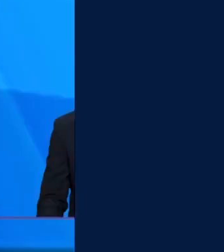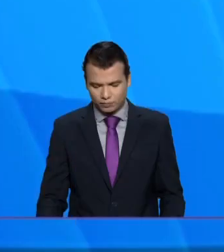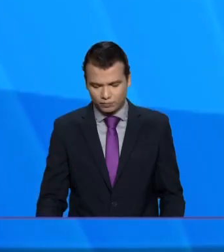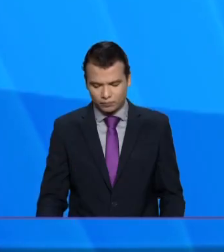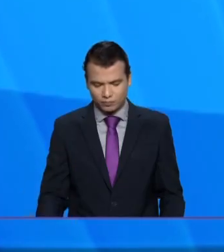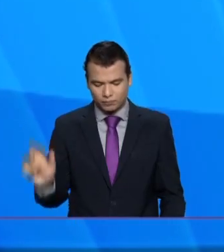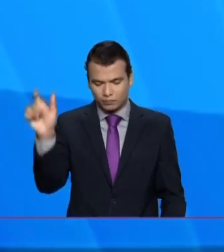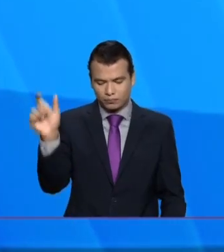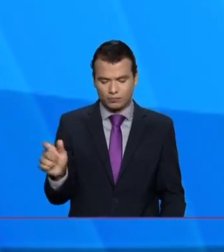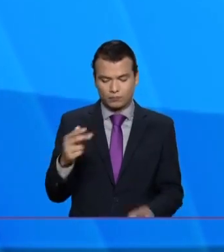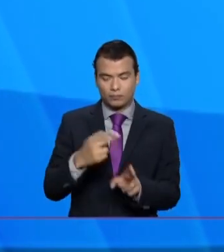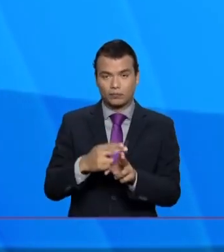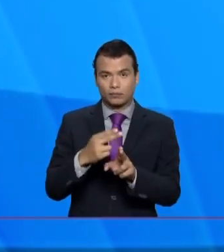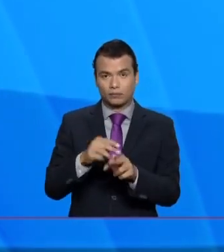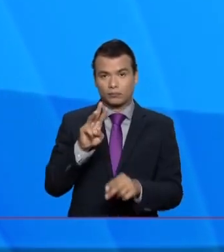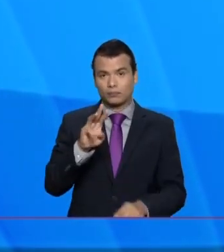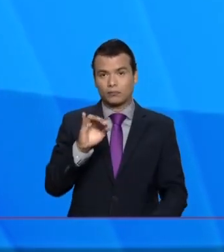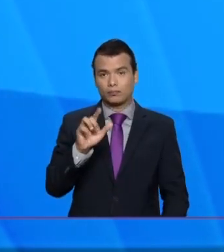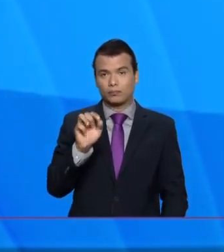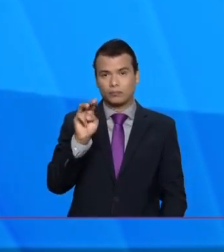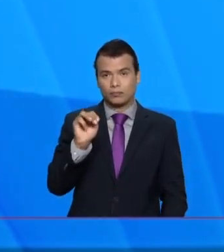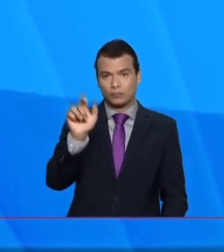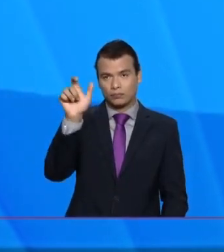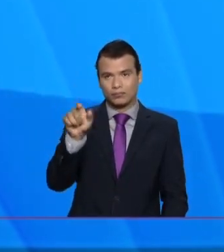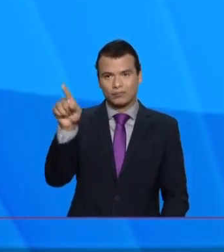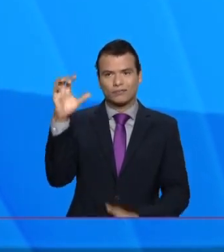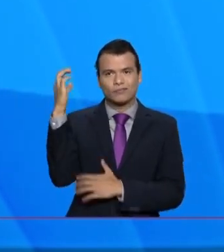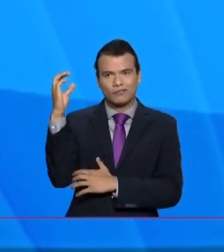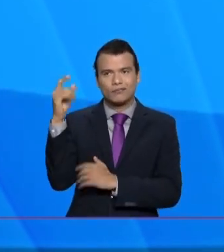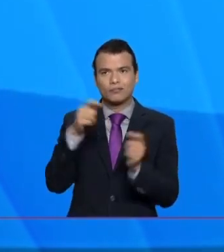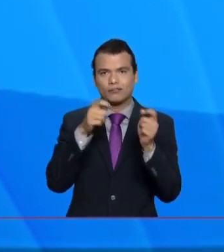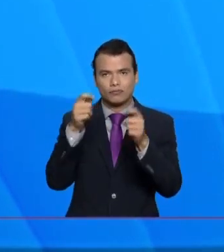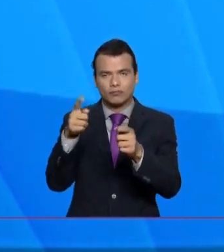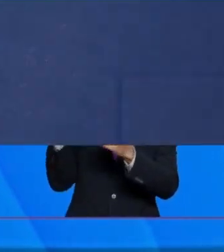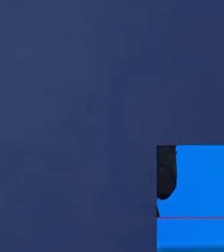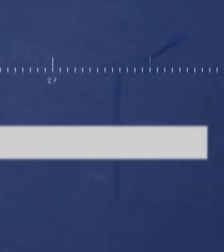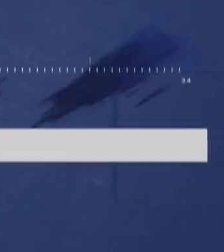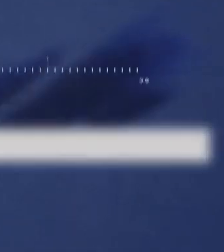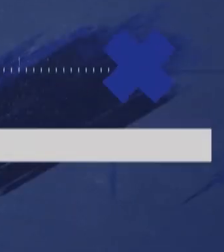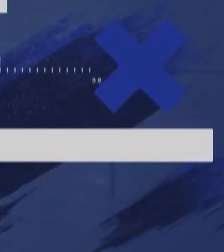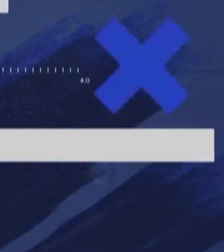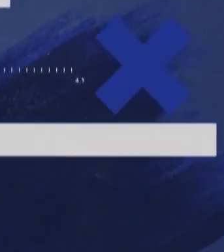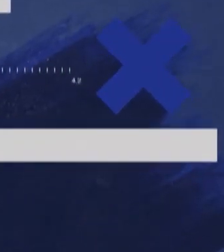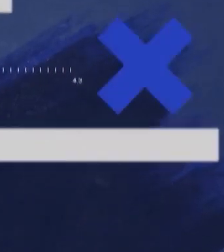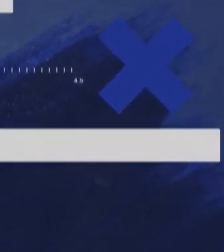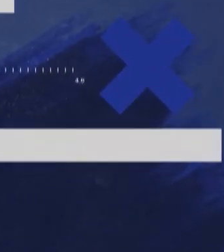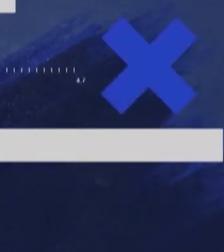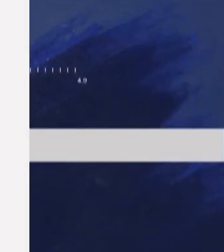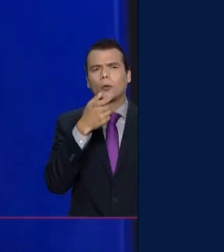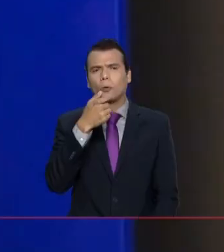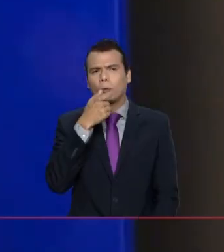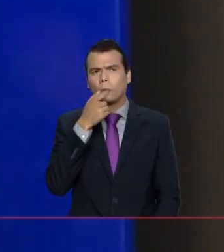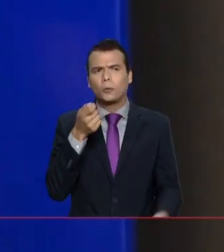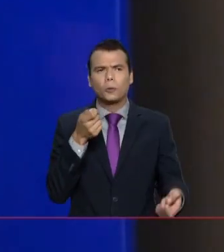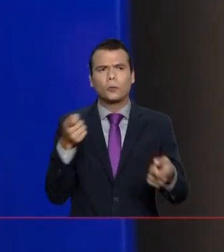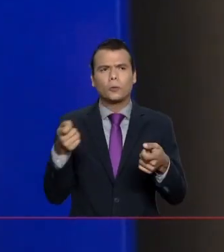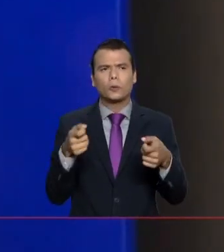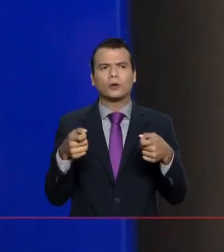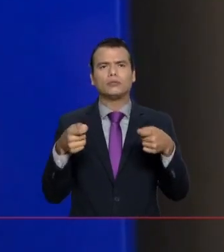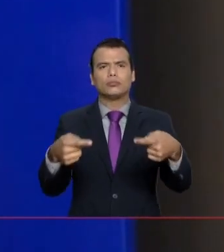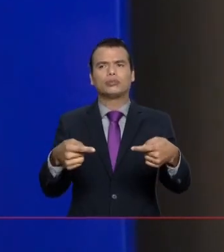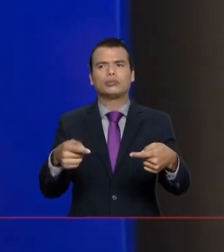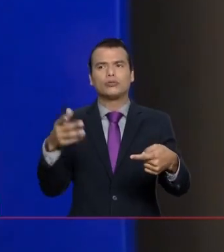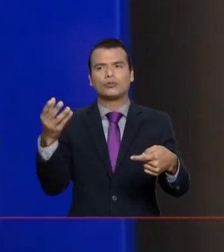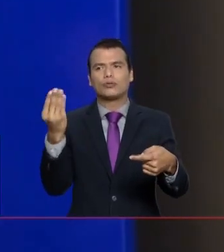Y atentos, porque la Conmebol designó al colombiano Wilmar Roldán como el árbitro central de la final de la Conmebol Libertadores